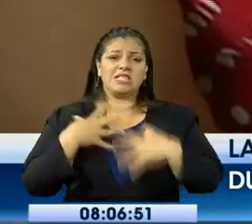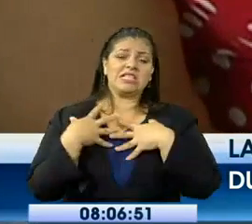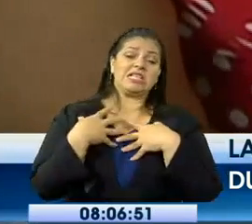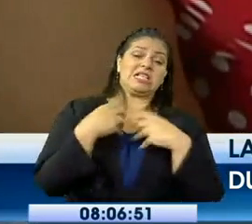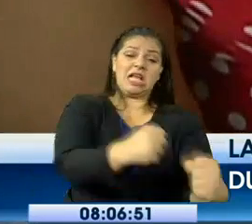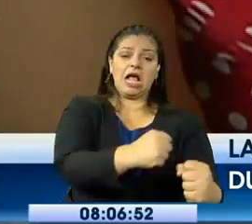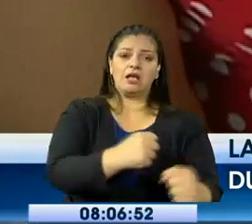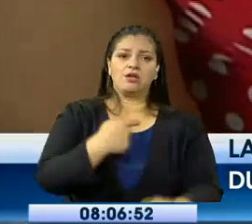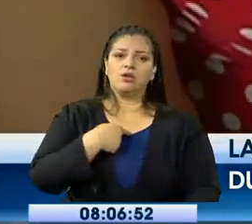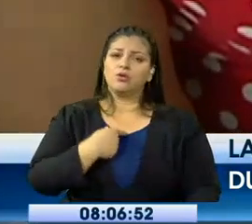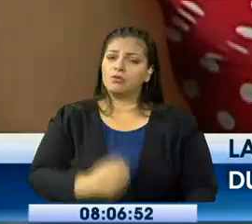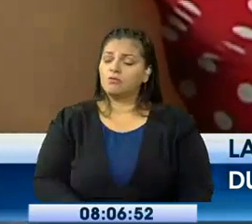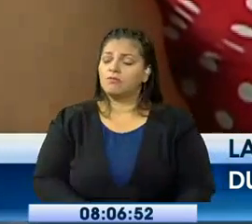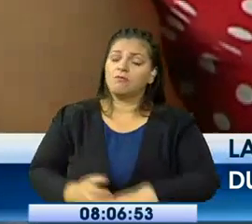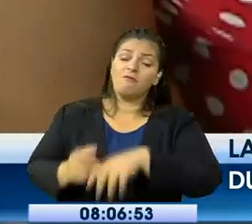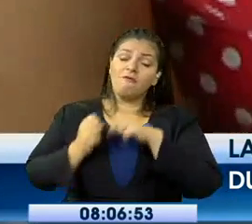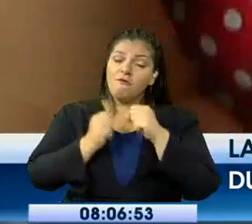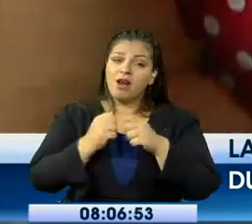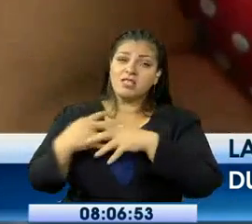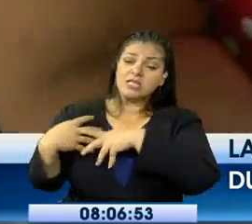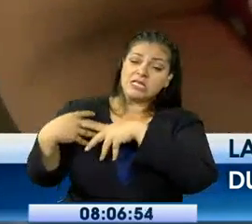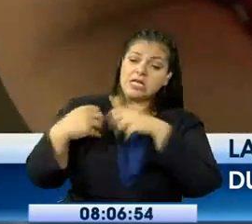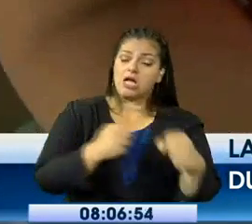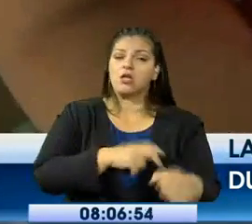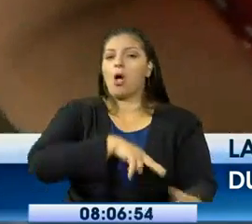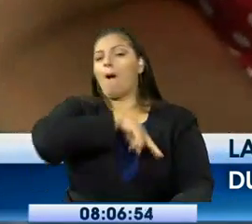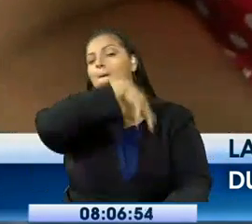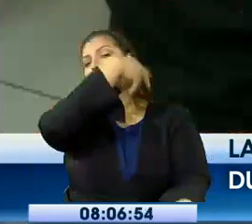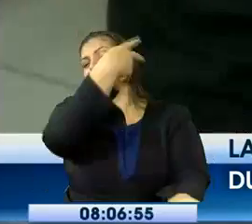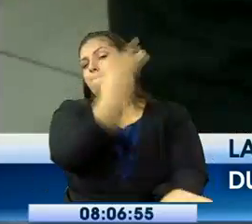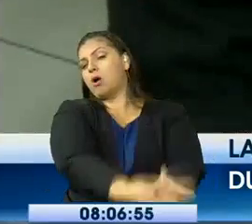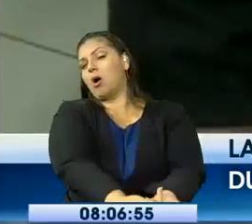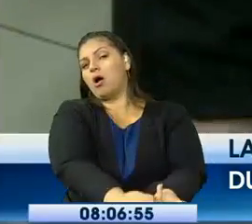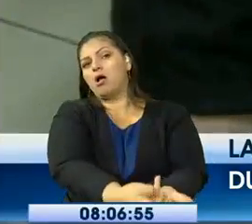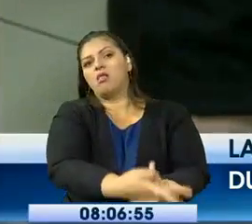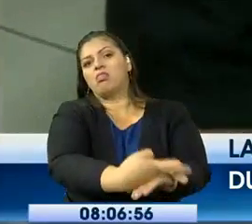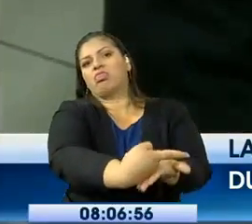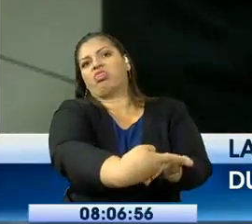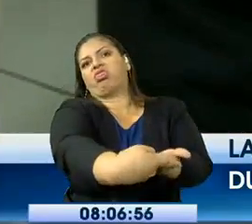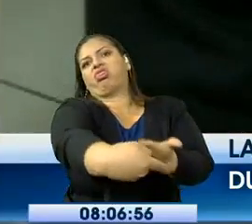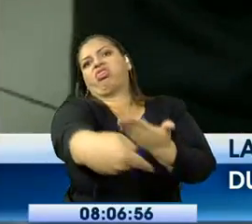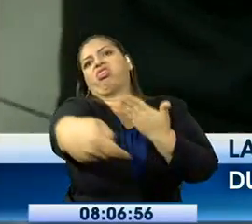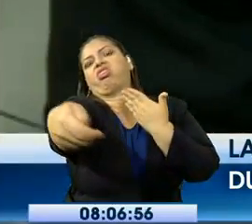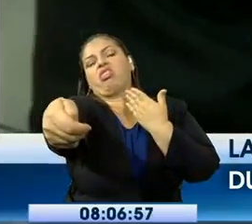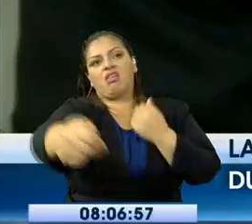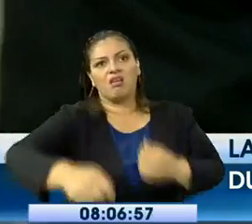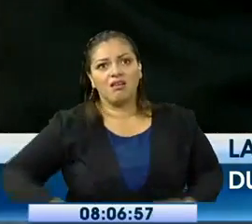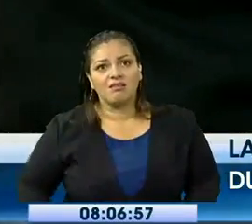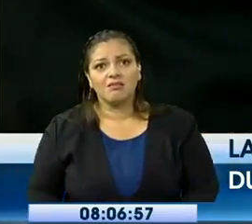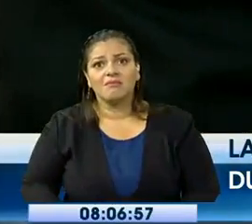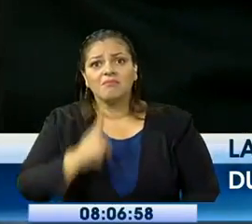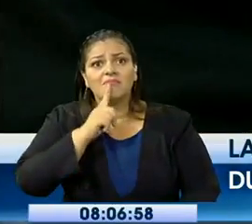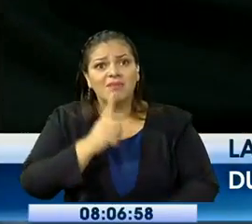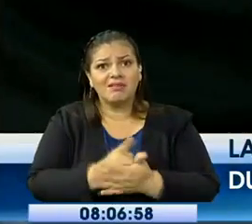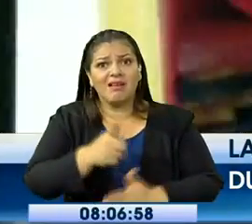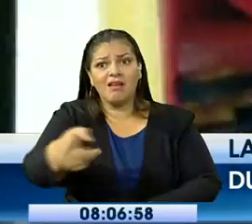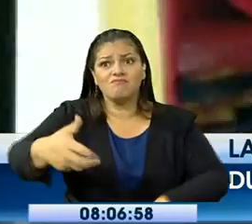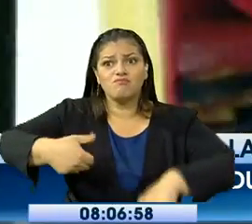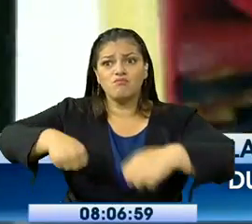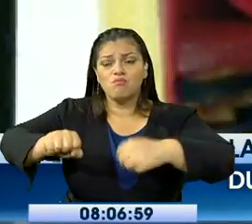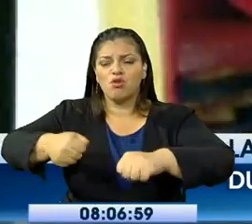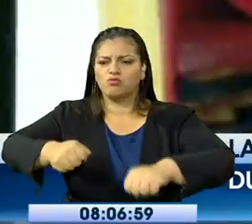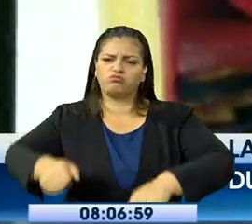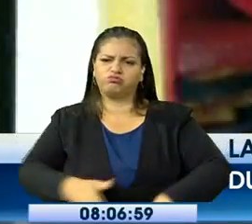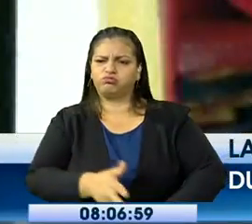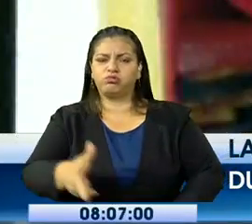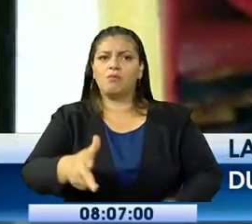cartera y el tipo se sube a la moto y la moto sigue de largo. Por varios metros ella fue arrastrada con el vehículo en movimiento. Hacía todo